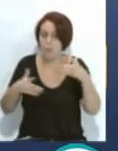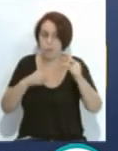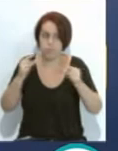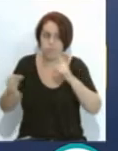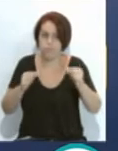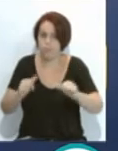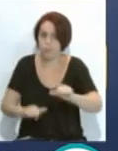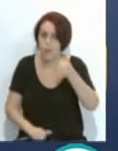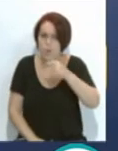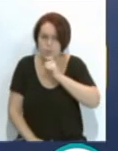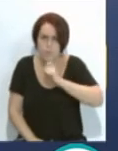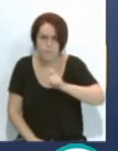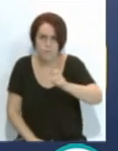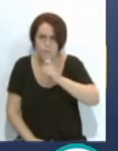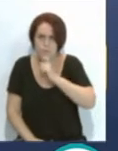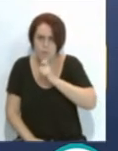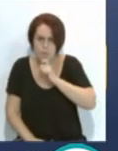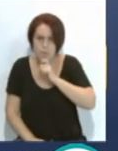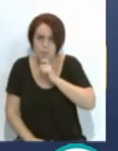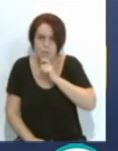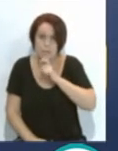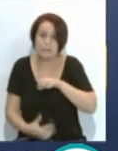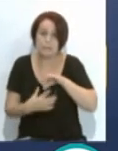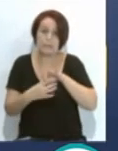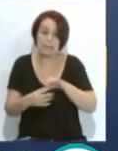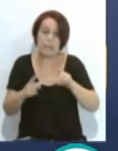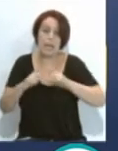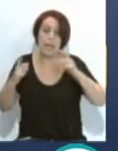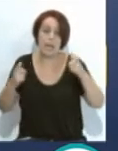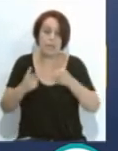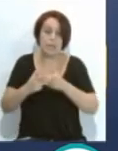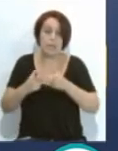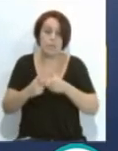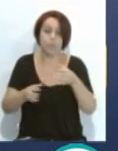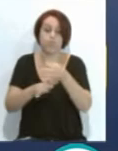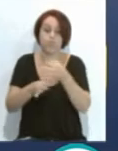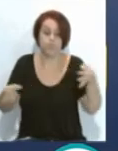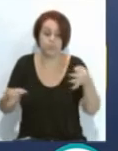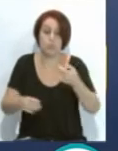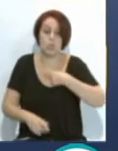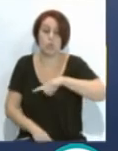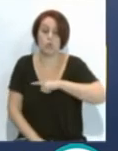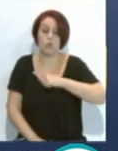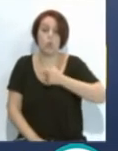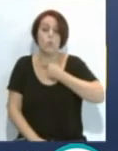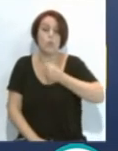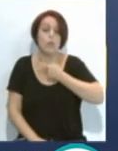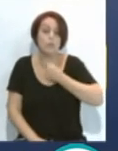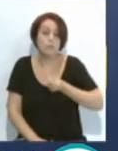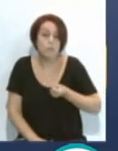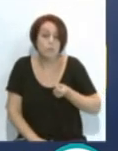aprobado, y con respecto a el equipo ideal que nos hubiera gustado, suspenso, pero